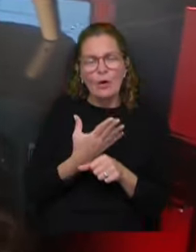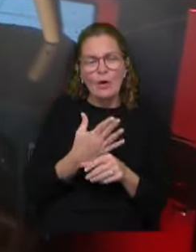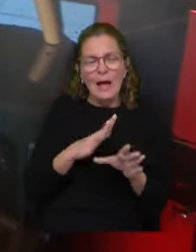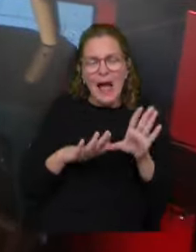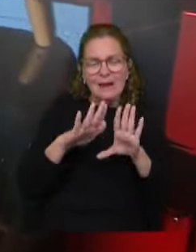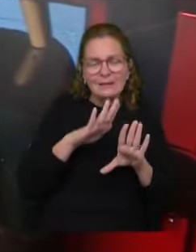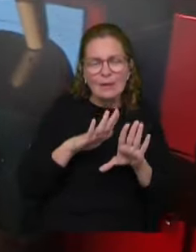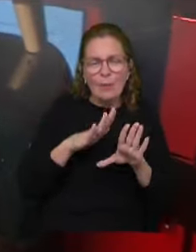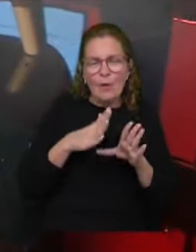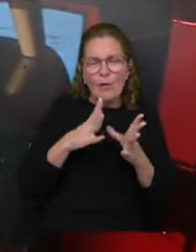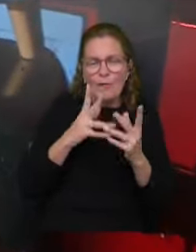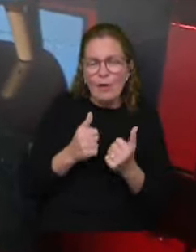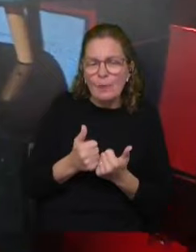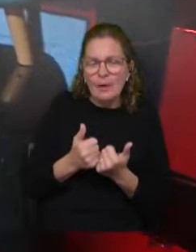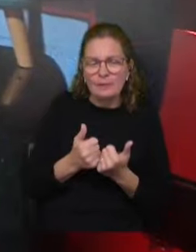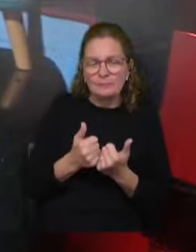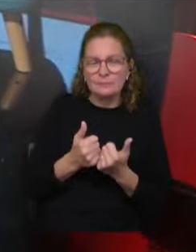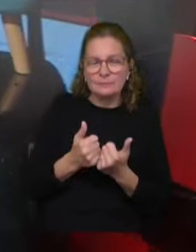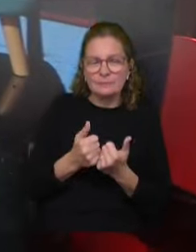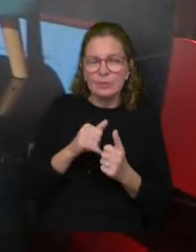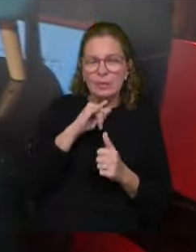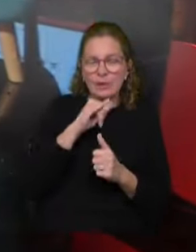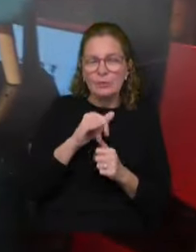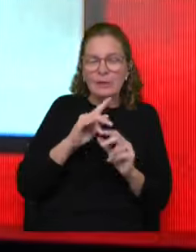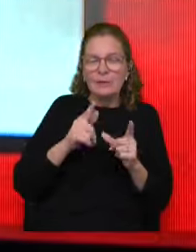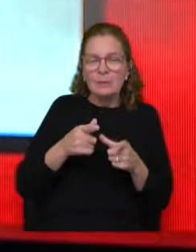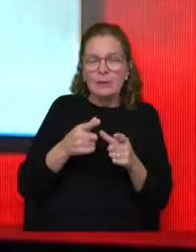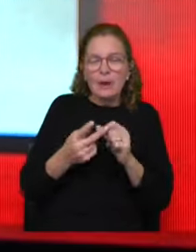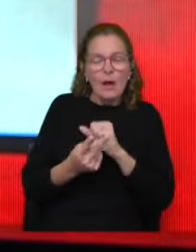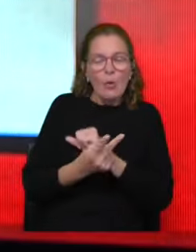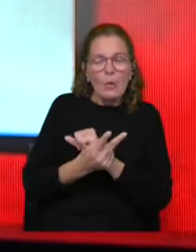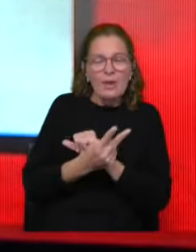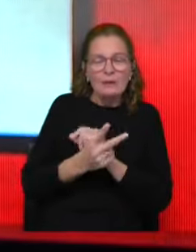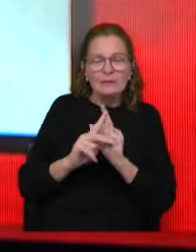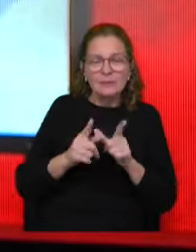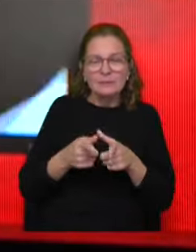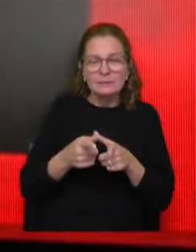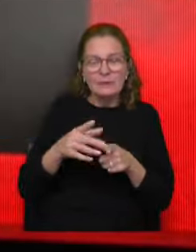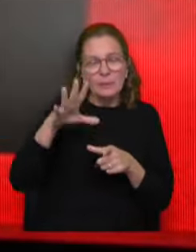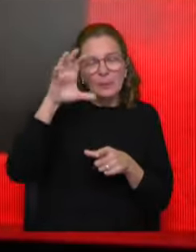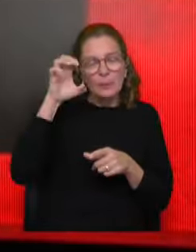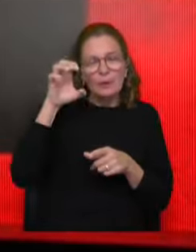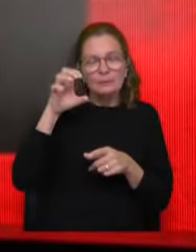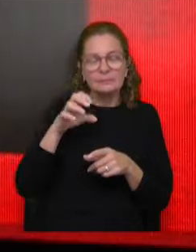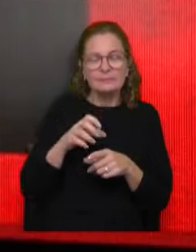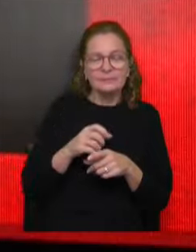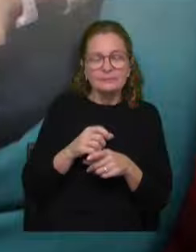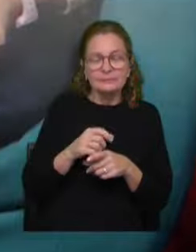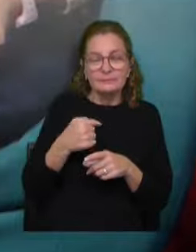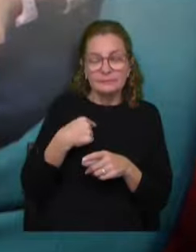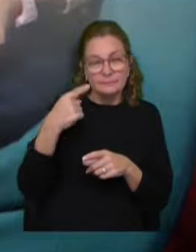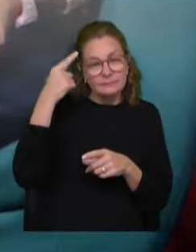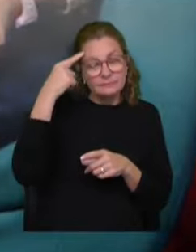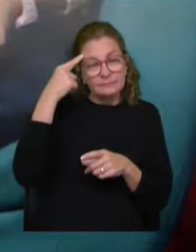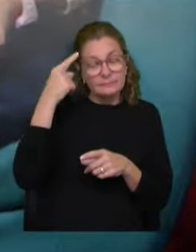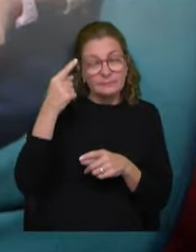como medio para tanto denuncia como para también resguardar la memoria? Bueno, yo pienso que en